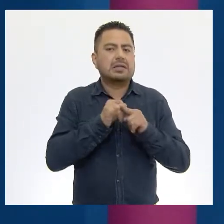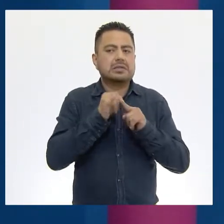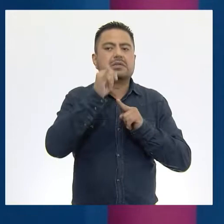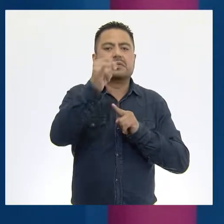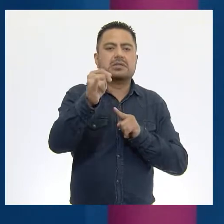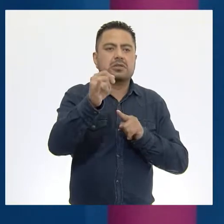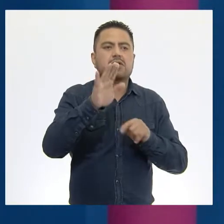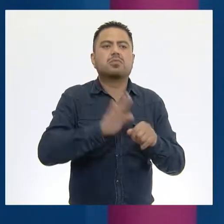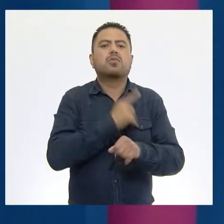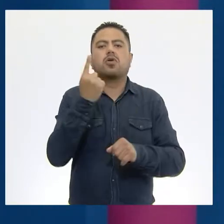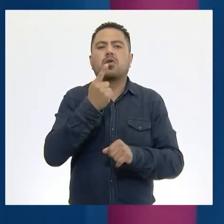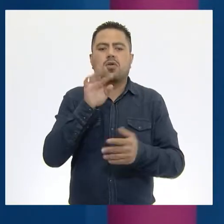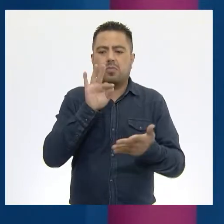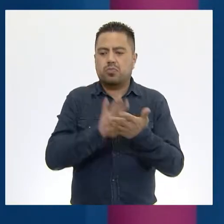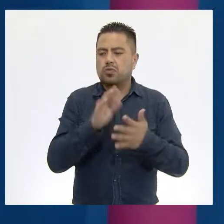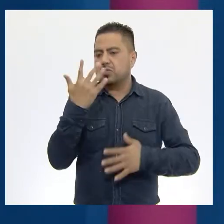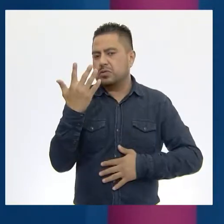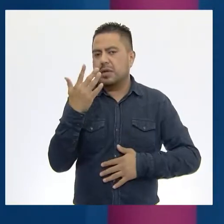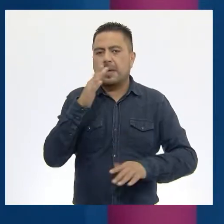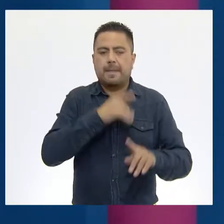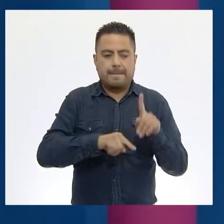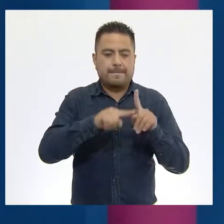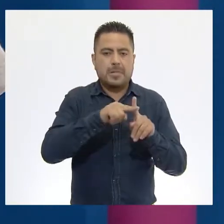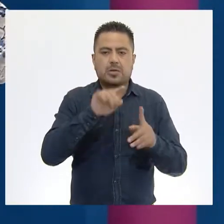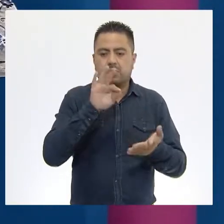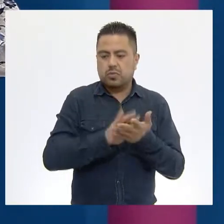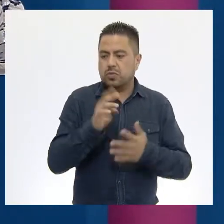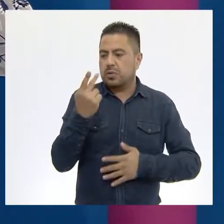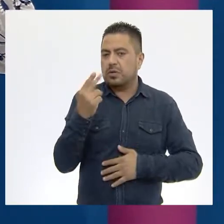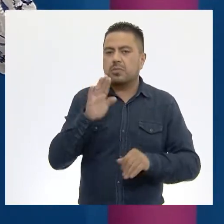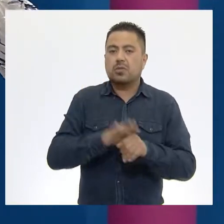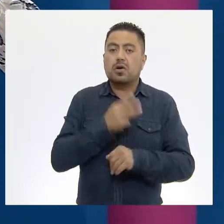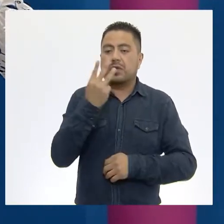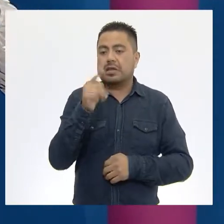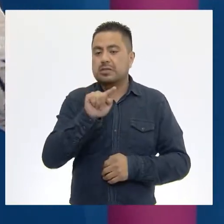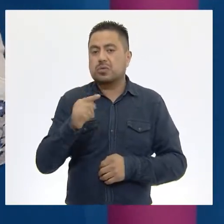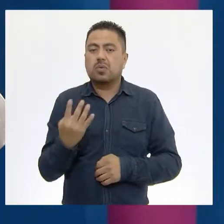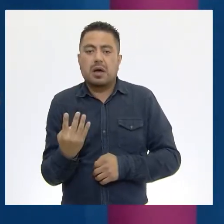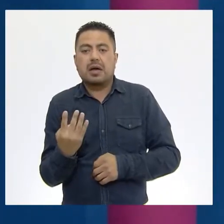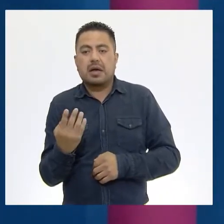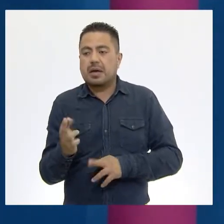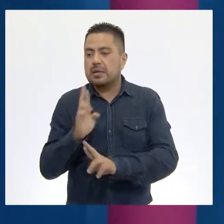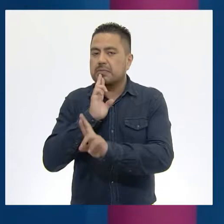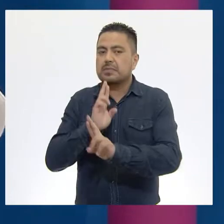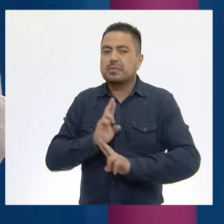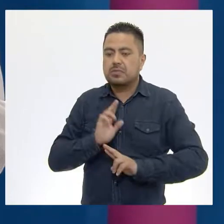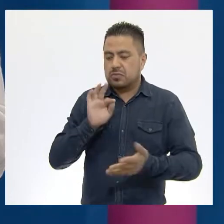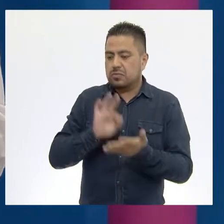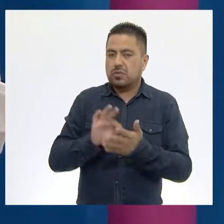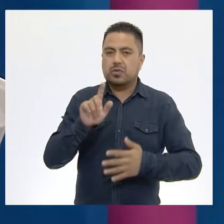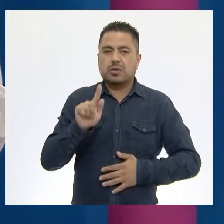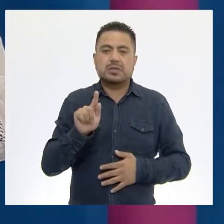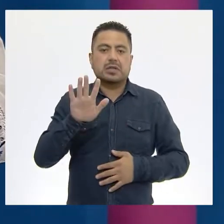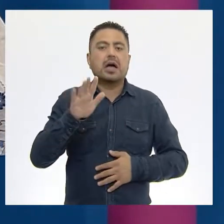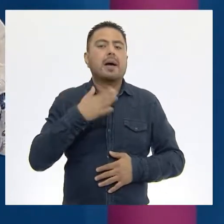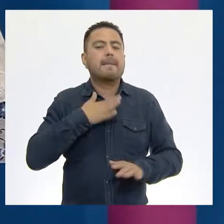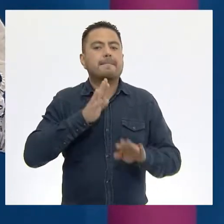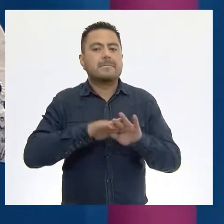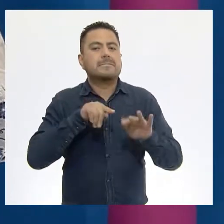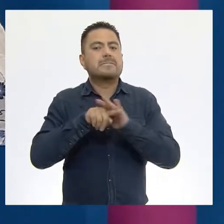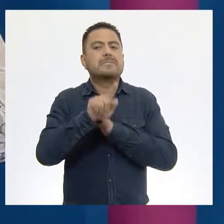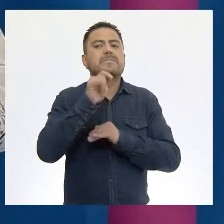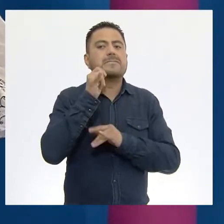lejos porque 0.5 más 0.25, porque son 3/4, nos da 0.75, entonces yo llegaría